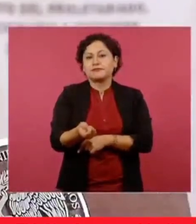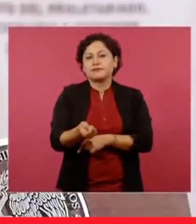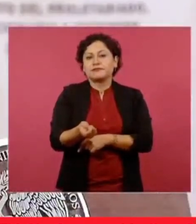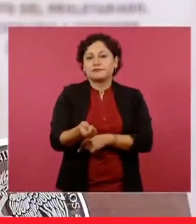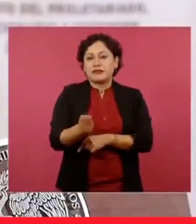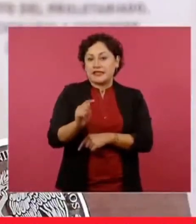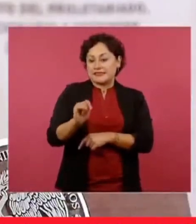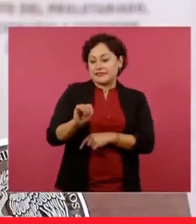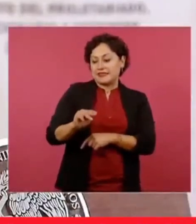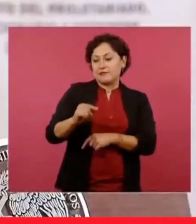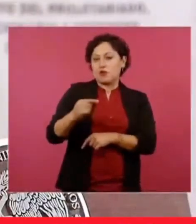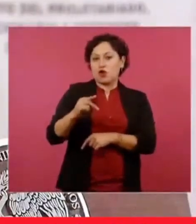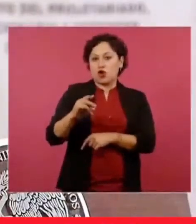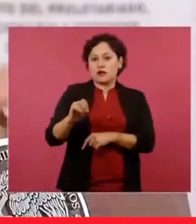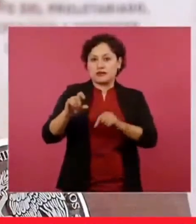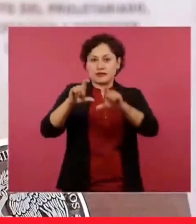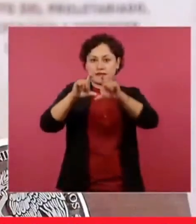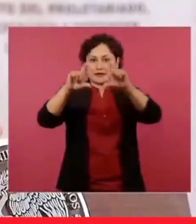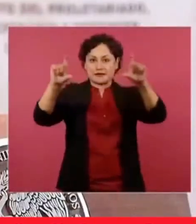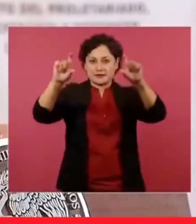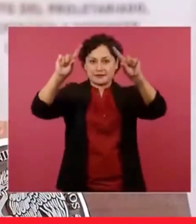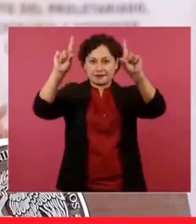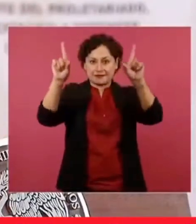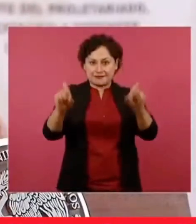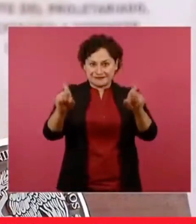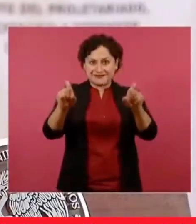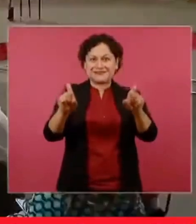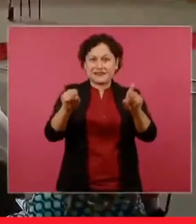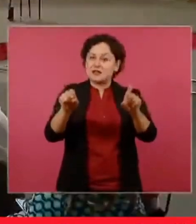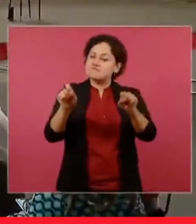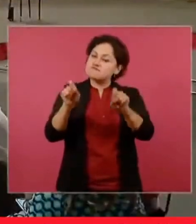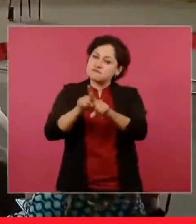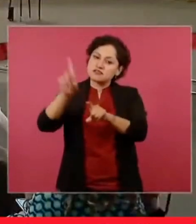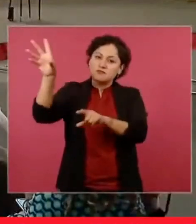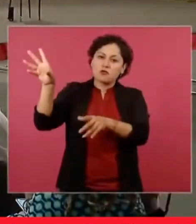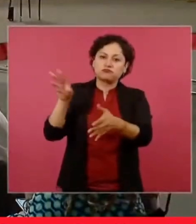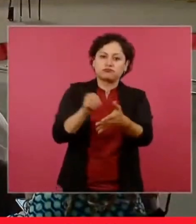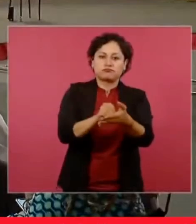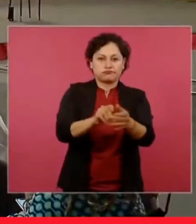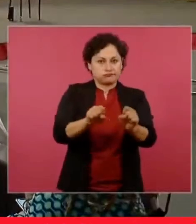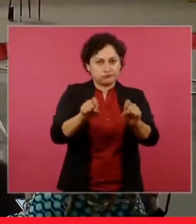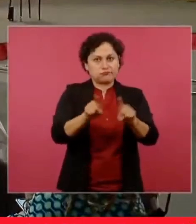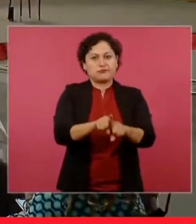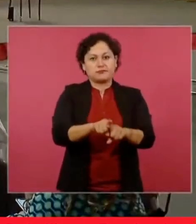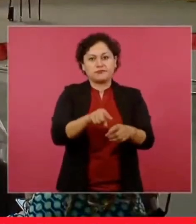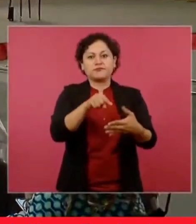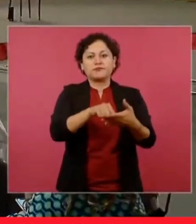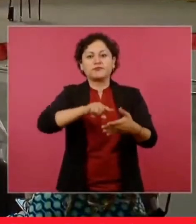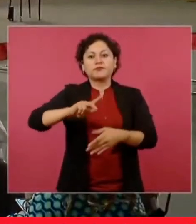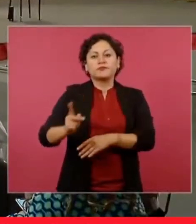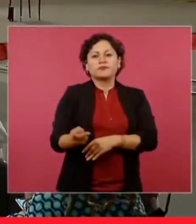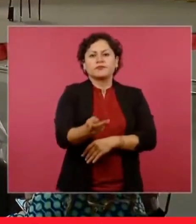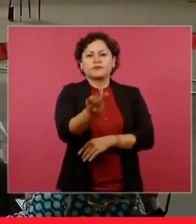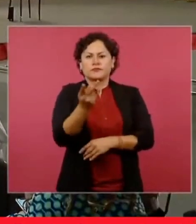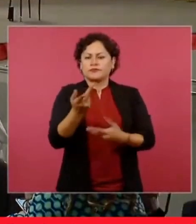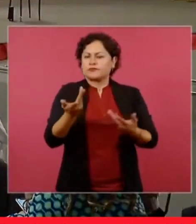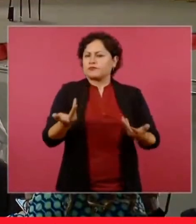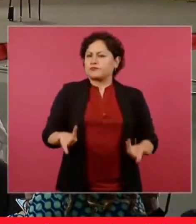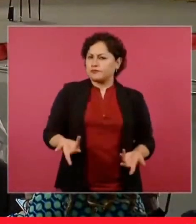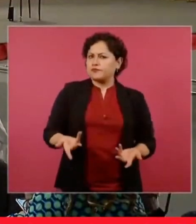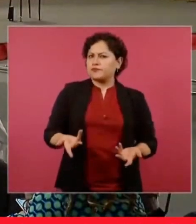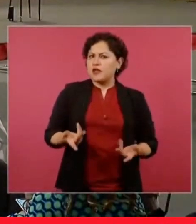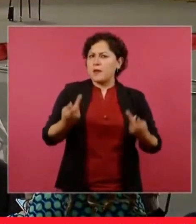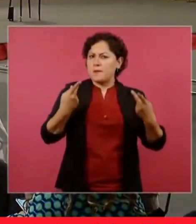Tim Golden? Con una pregunta para engañar a los lectores. Entonces, ellos dicen, ¿por qué tantos candidatos a las